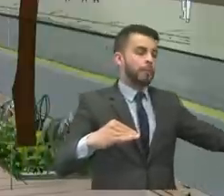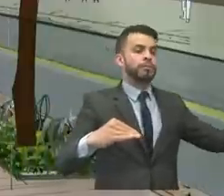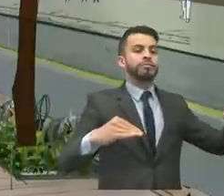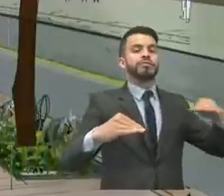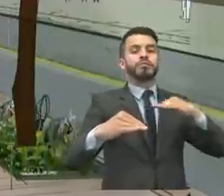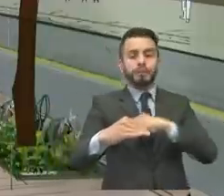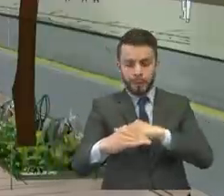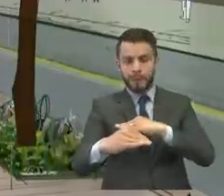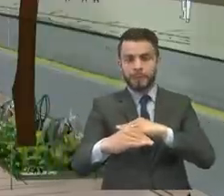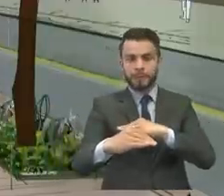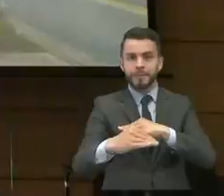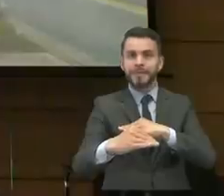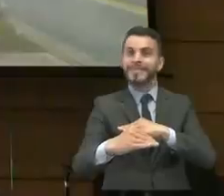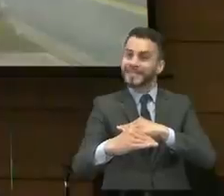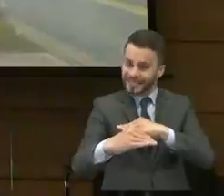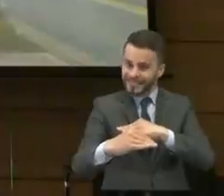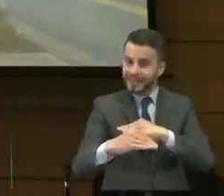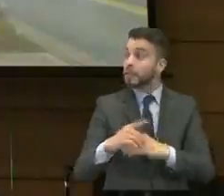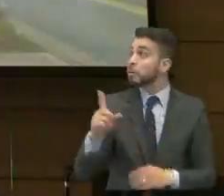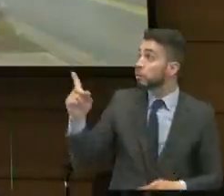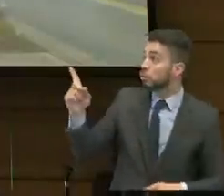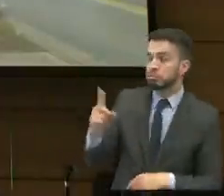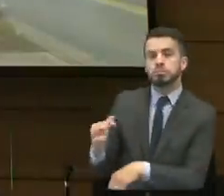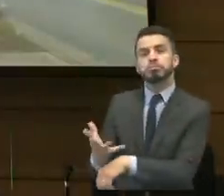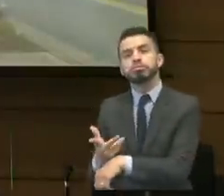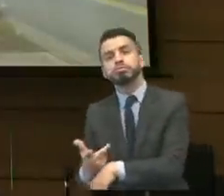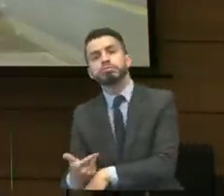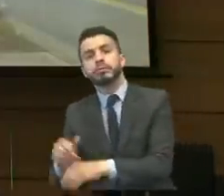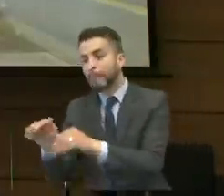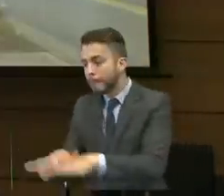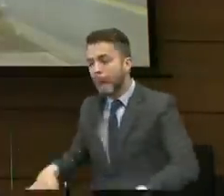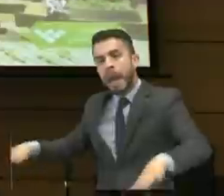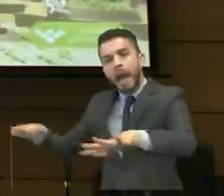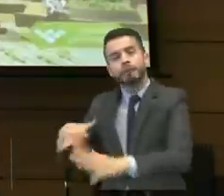Aquí hay exposiciones de arte, hay una plaza, en fin.